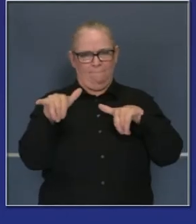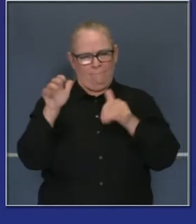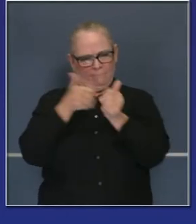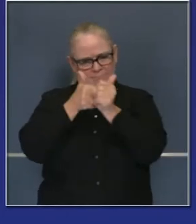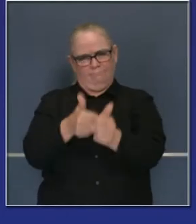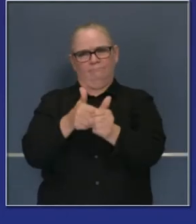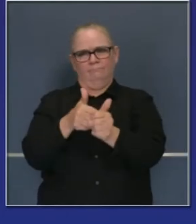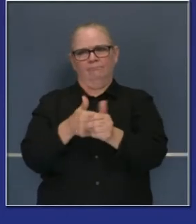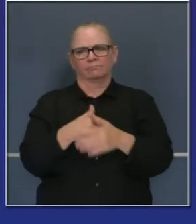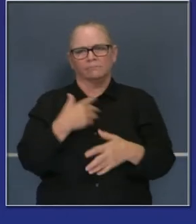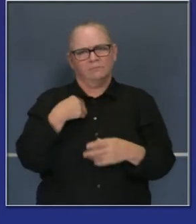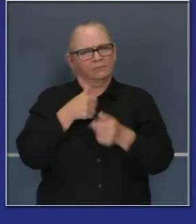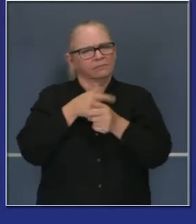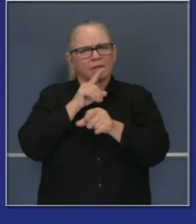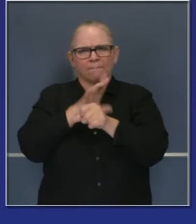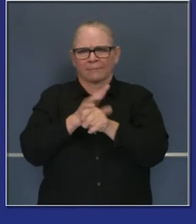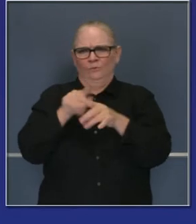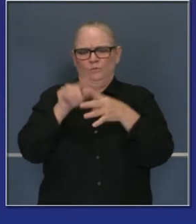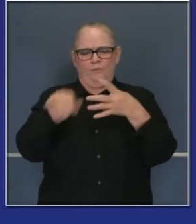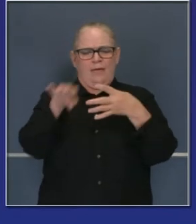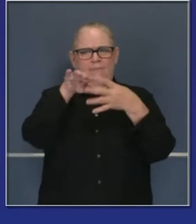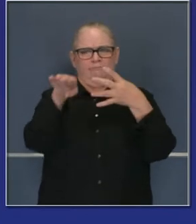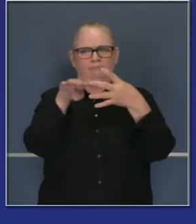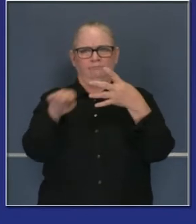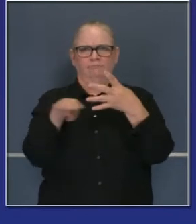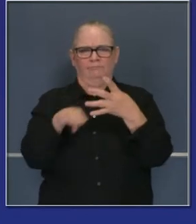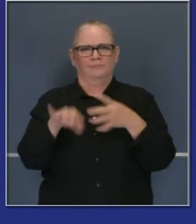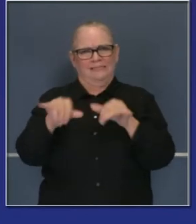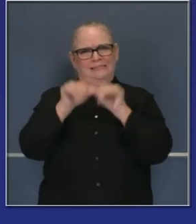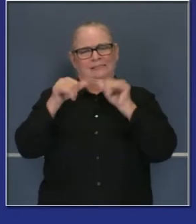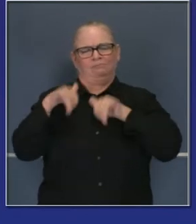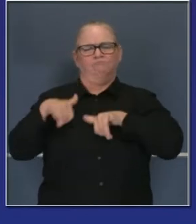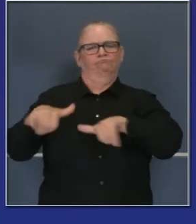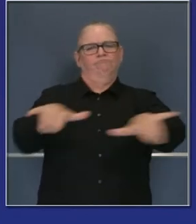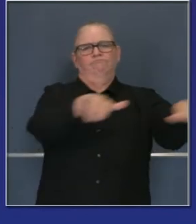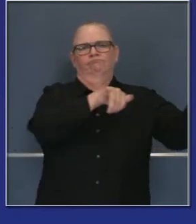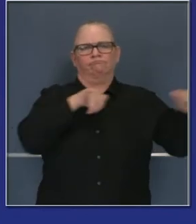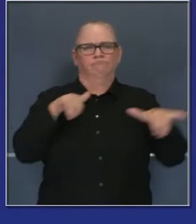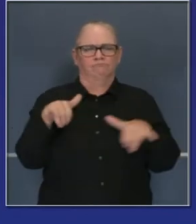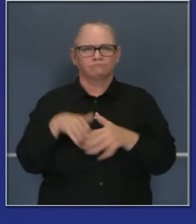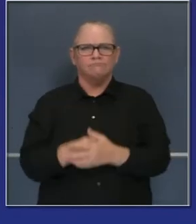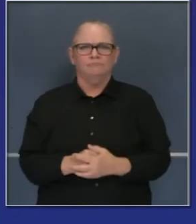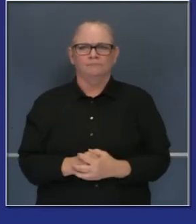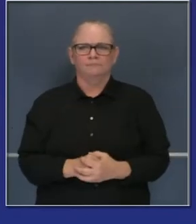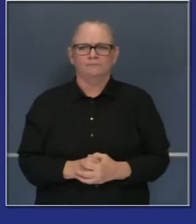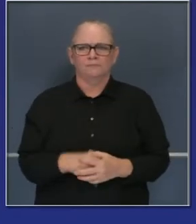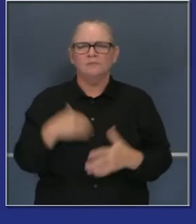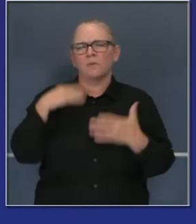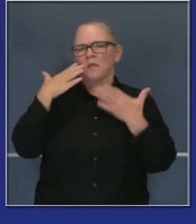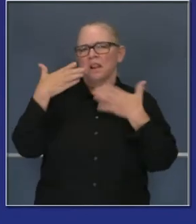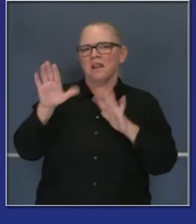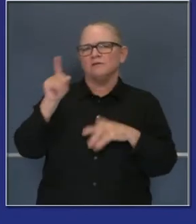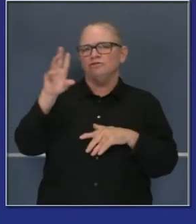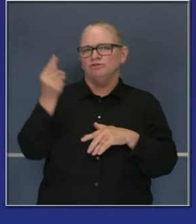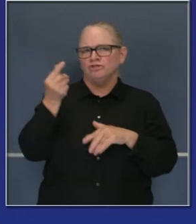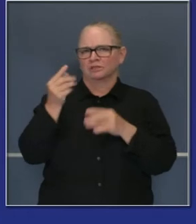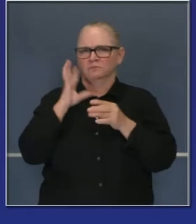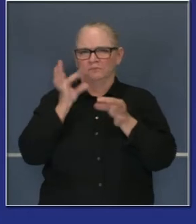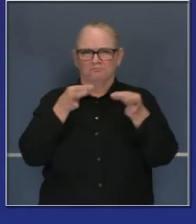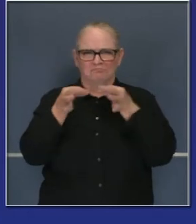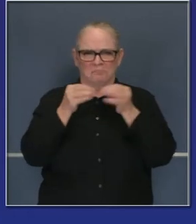y de colores seguimos con este plan y esta representación productor wali podrá hablar más específicamente acerca de dónde estamos